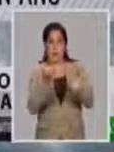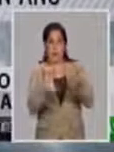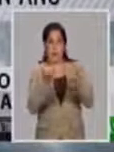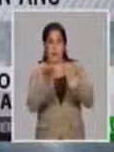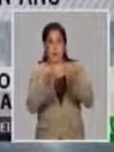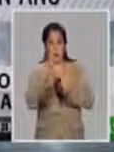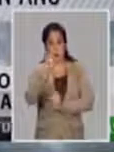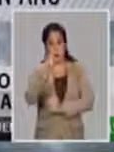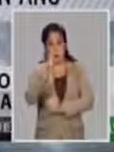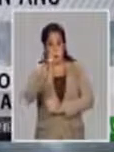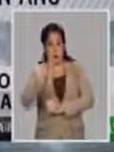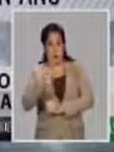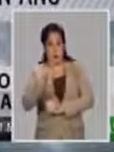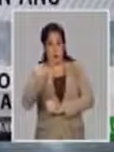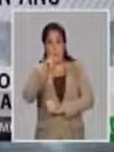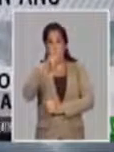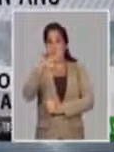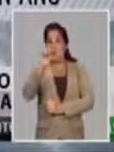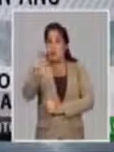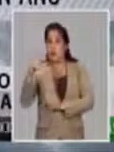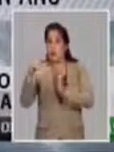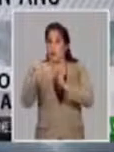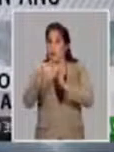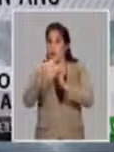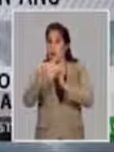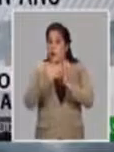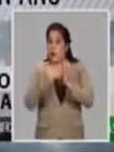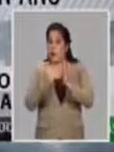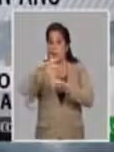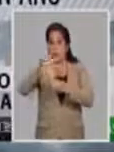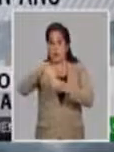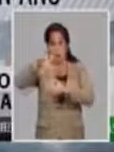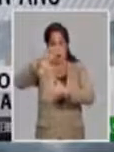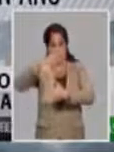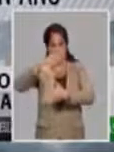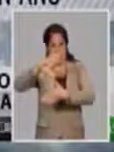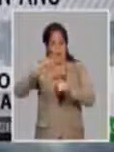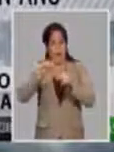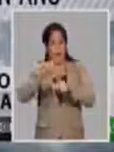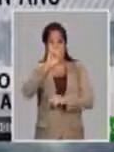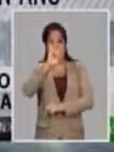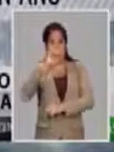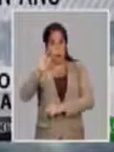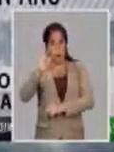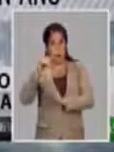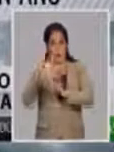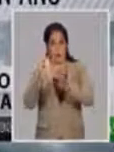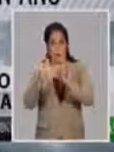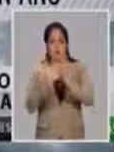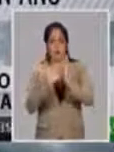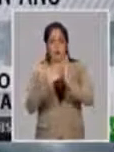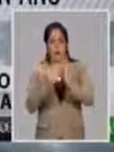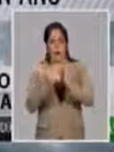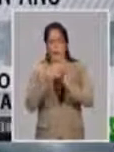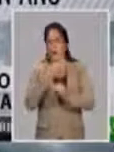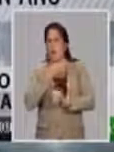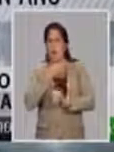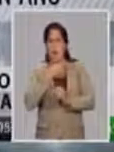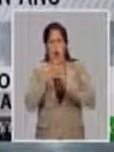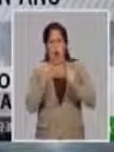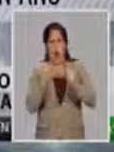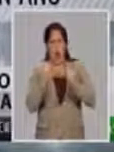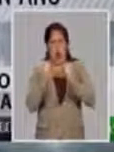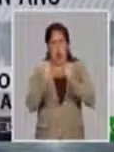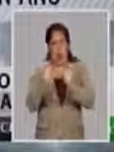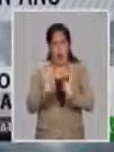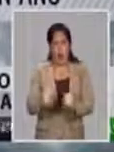respecto al 2019, llegando a 209 millones en toda la región. Dentro de ellos, 78 millones están en